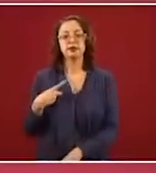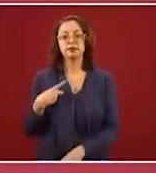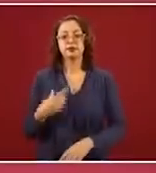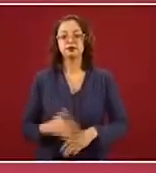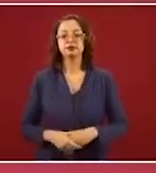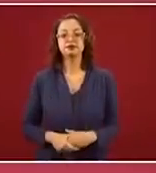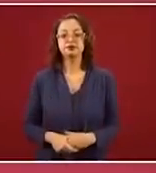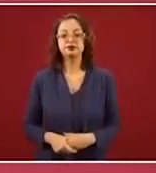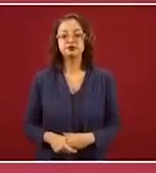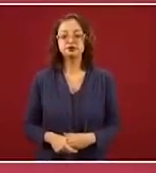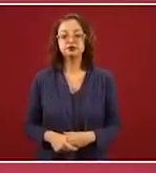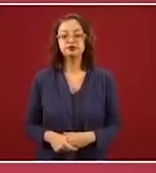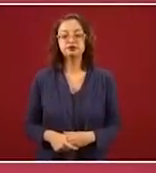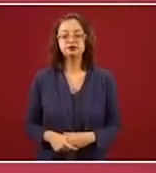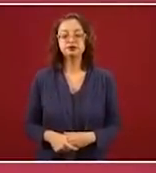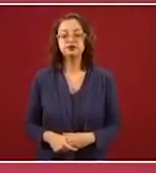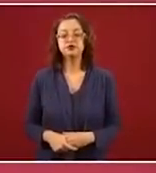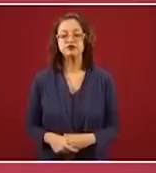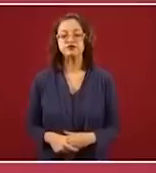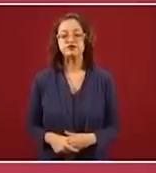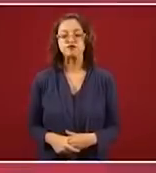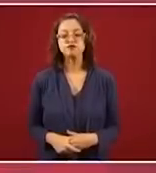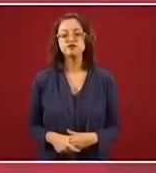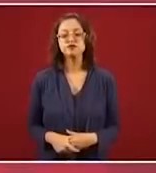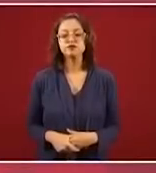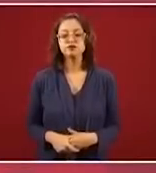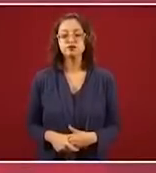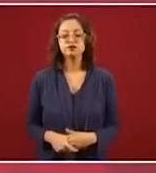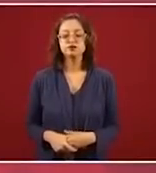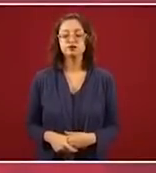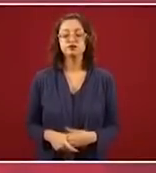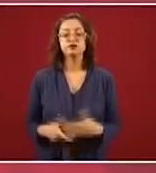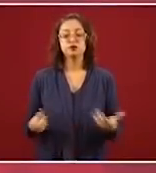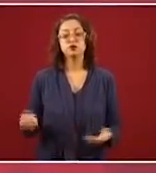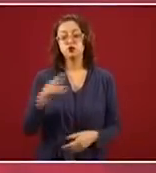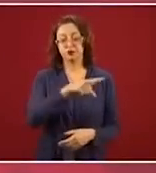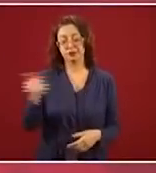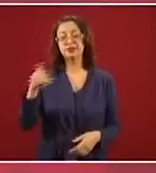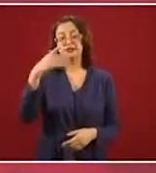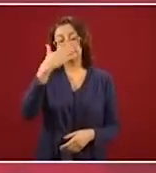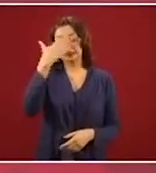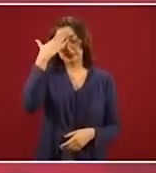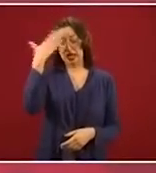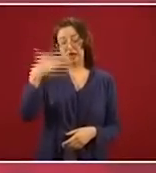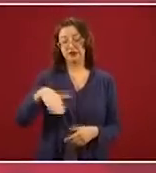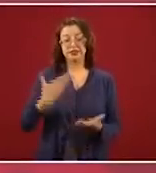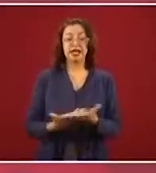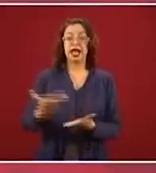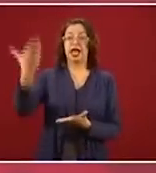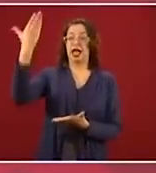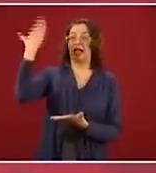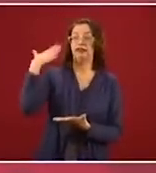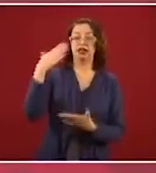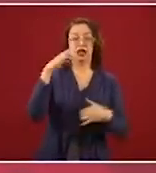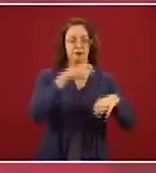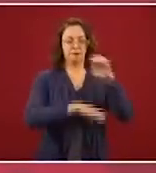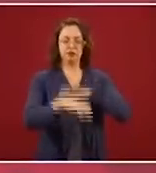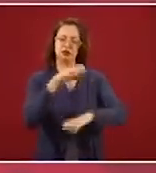antes las empresas, no todas desde luego, no se puede generalizar, pero había